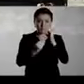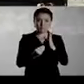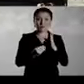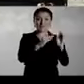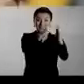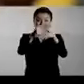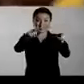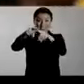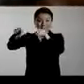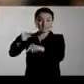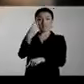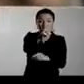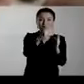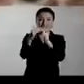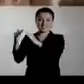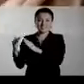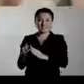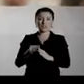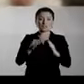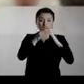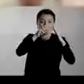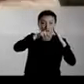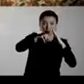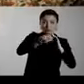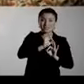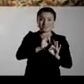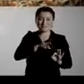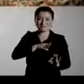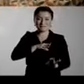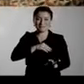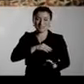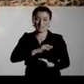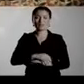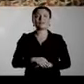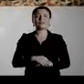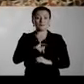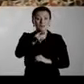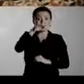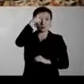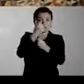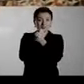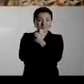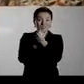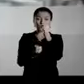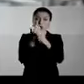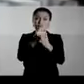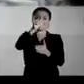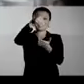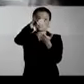sean de los vecinos y nadie tenga miedo de salir de casa. Para eso vamos a tener 6.000 nuevos carabineros en nuestras calles